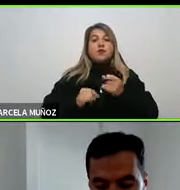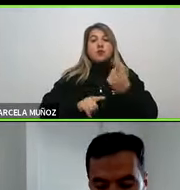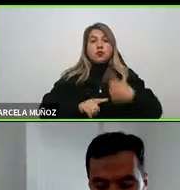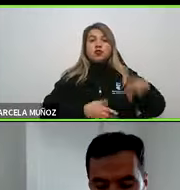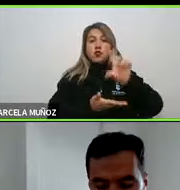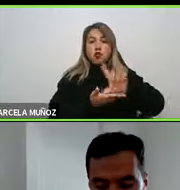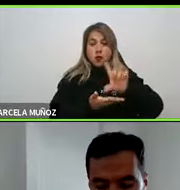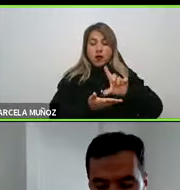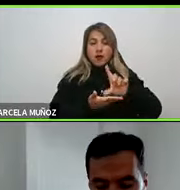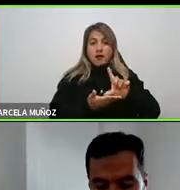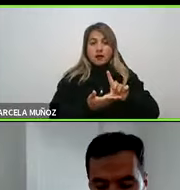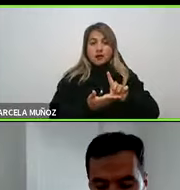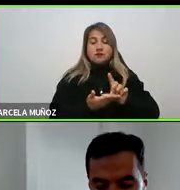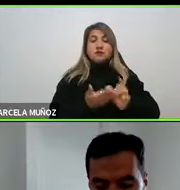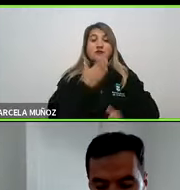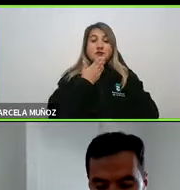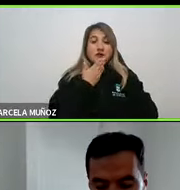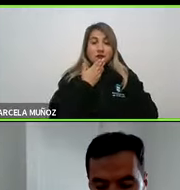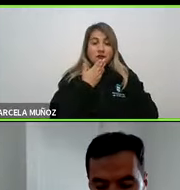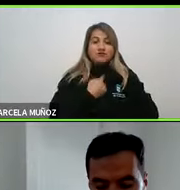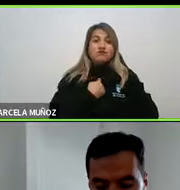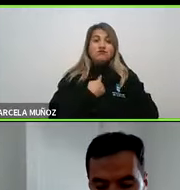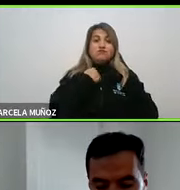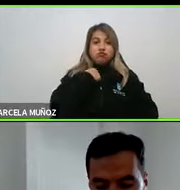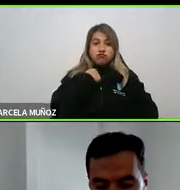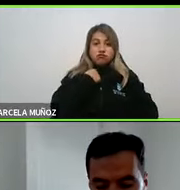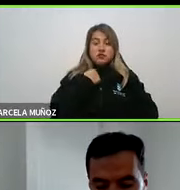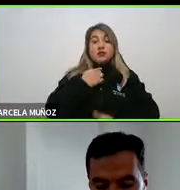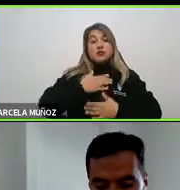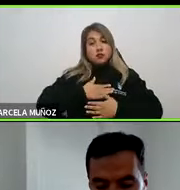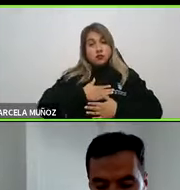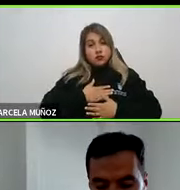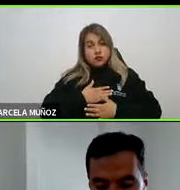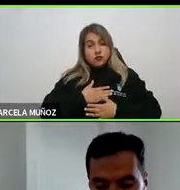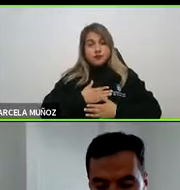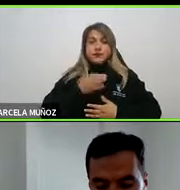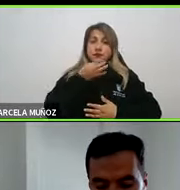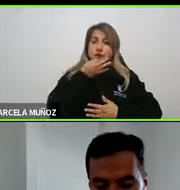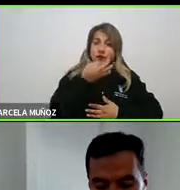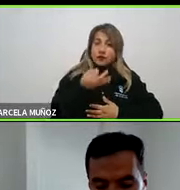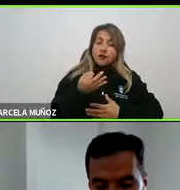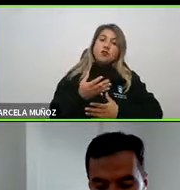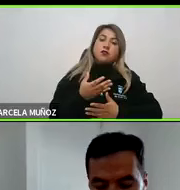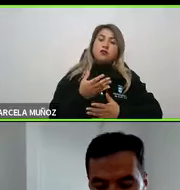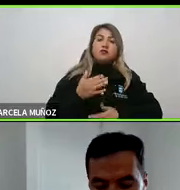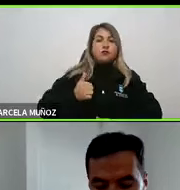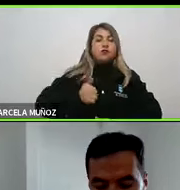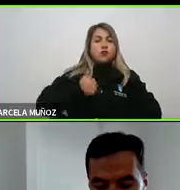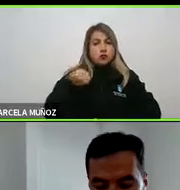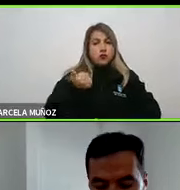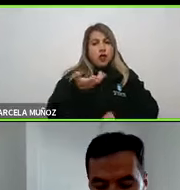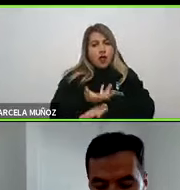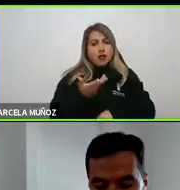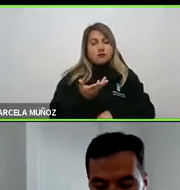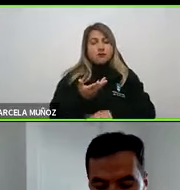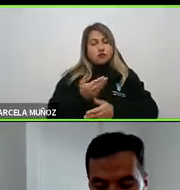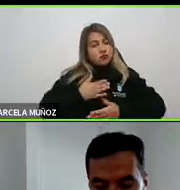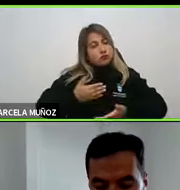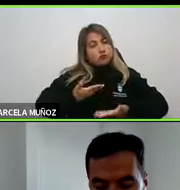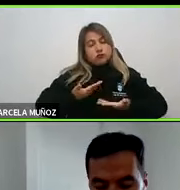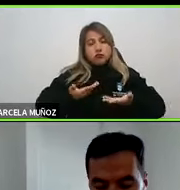también se han visto afectados y para eso yo al menos desde ya digo que estoy muy disponible. Eso, alcaldesa, muchas